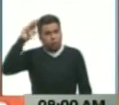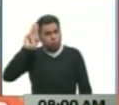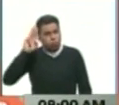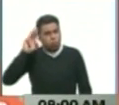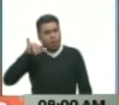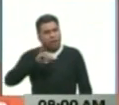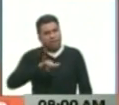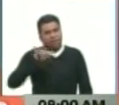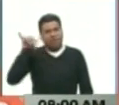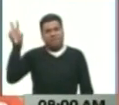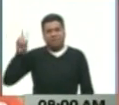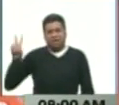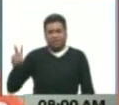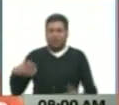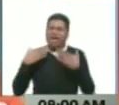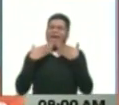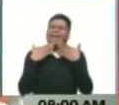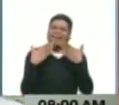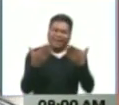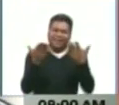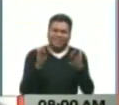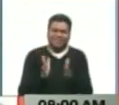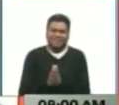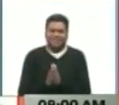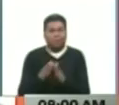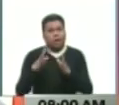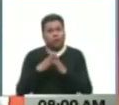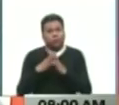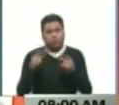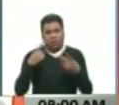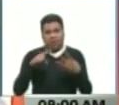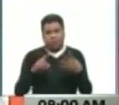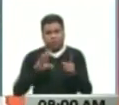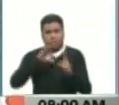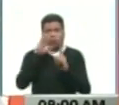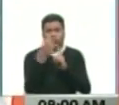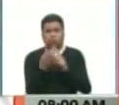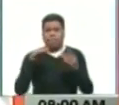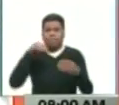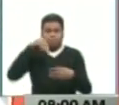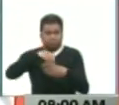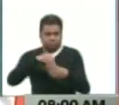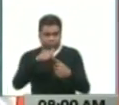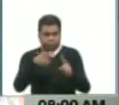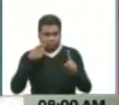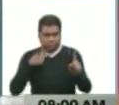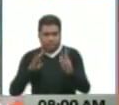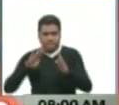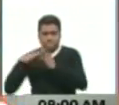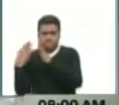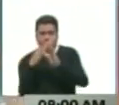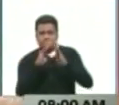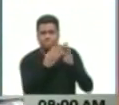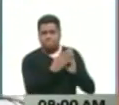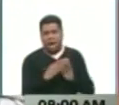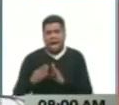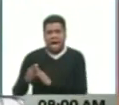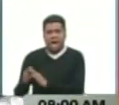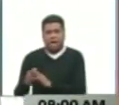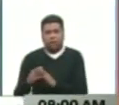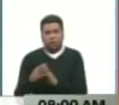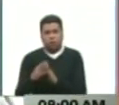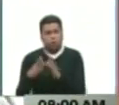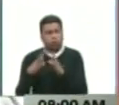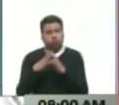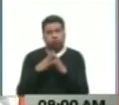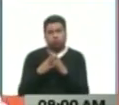un verdadero acontecimiento cultural desde el barrio, la parroquia, la aldea, el Estado y de todo el